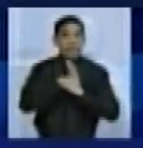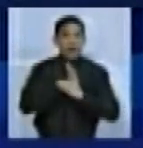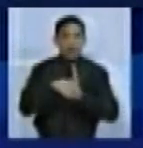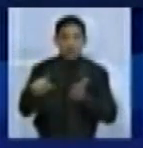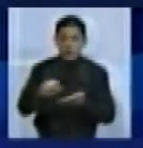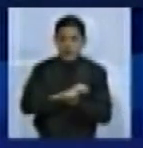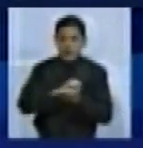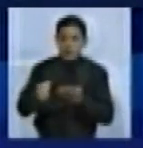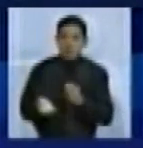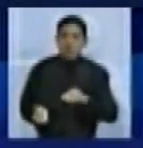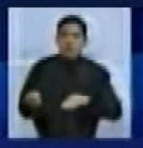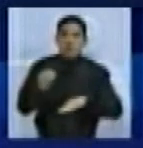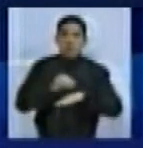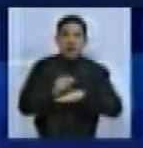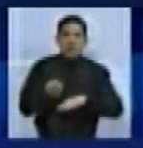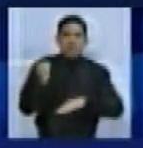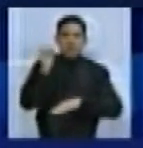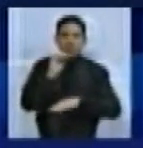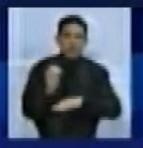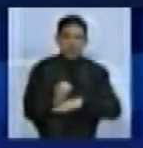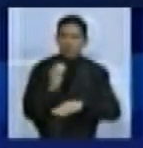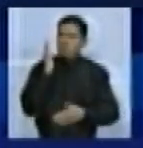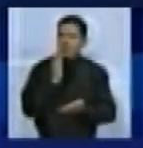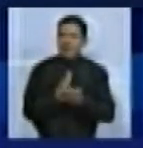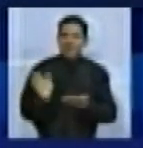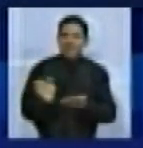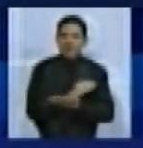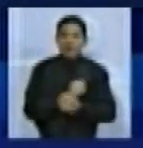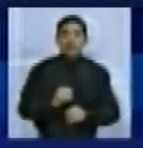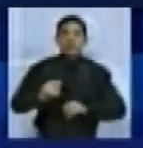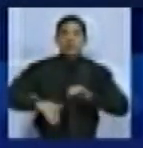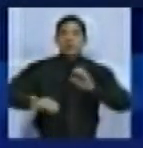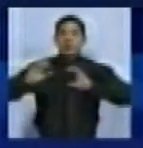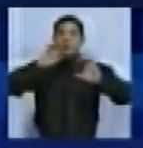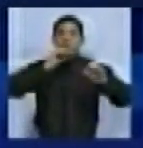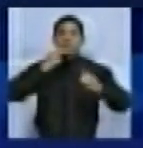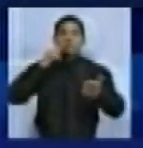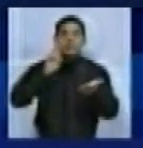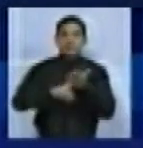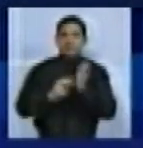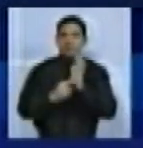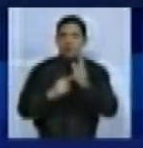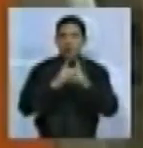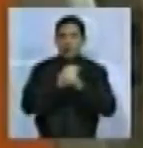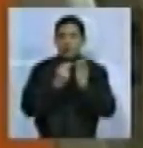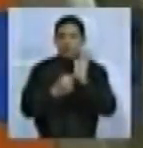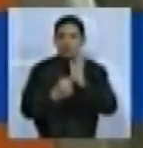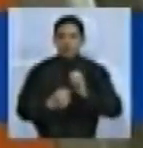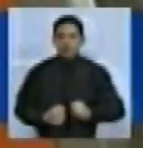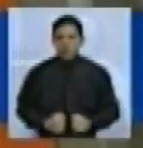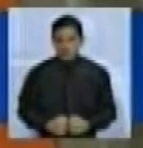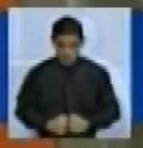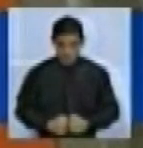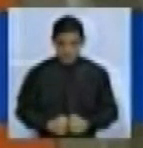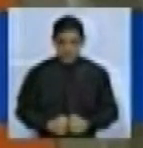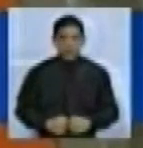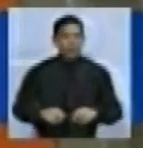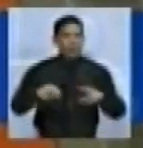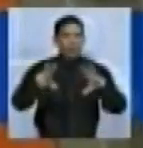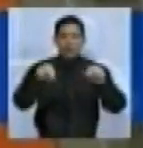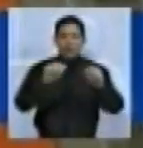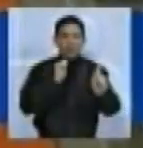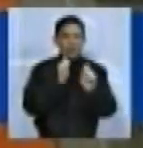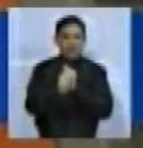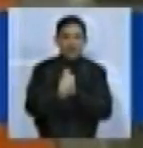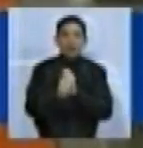crédito. Esto lo dio a conocer la Secretaría de Comunicación a través de una notificación. No entrará en vigencia el sistema